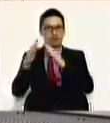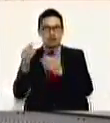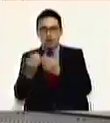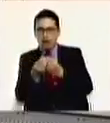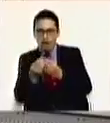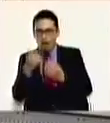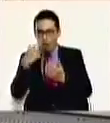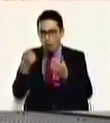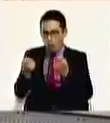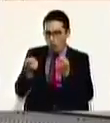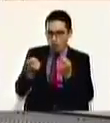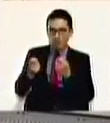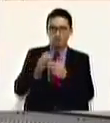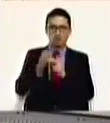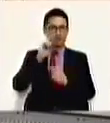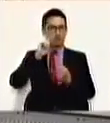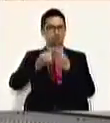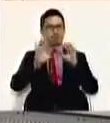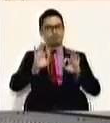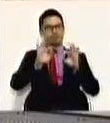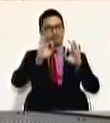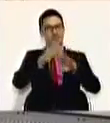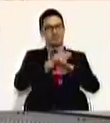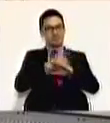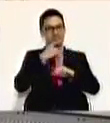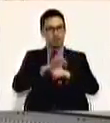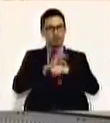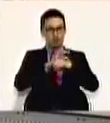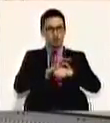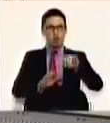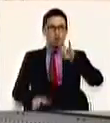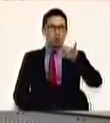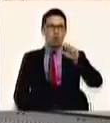mando, pero no ya para hacer lo que reconoció el doctor Juan Camilo que iban a hacer.